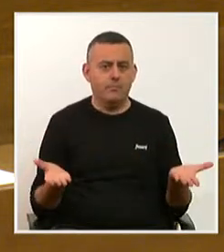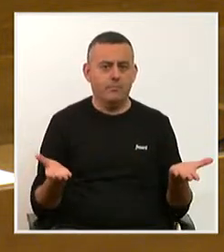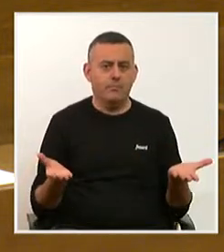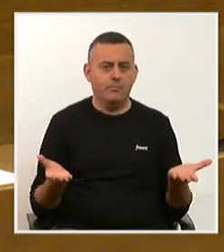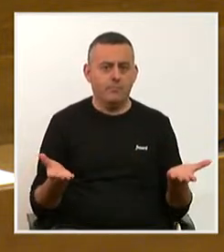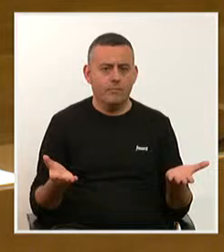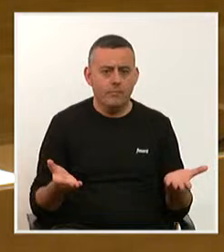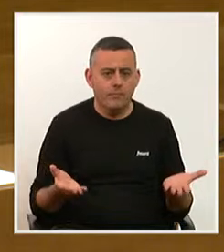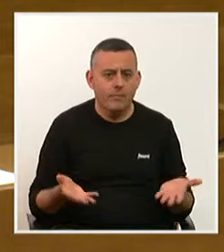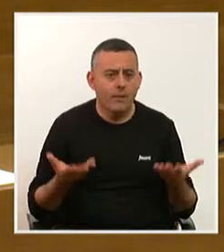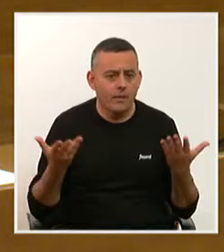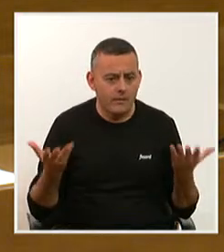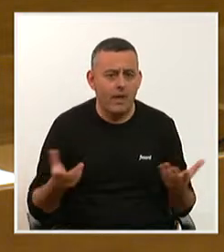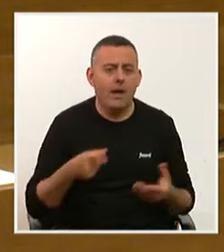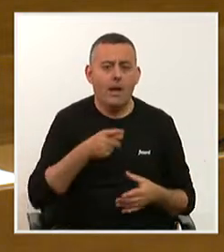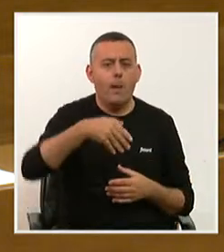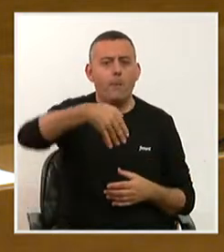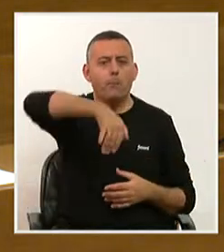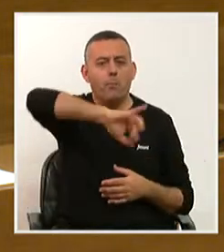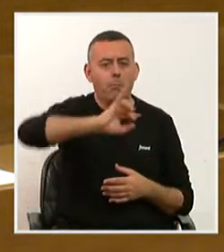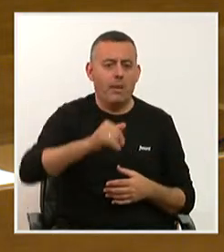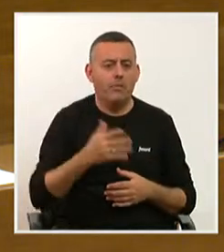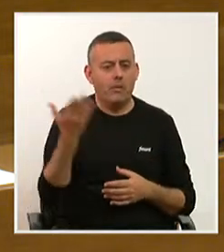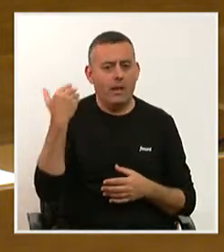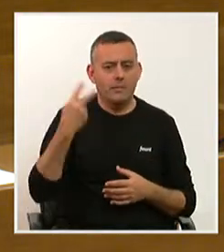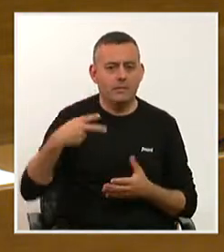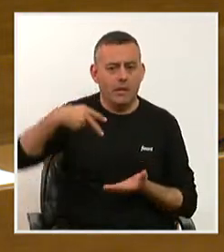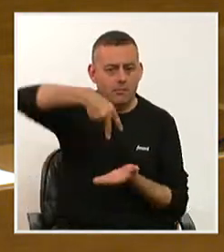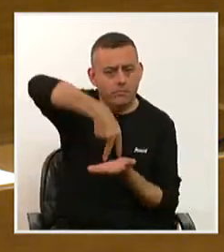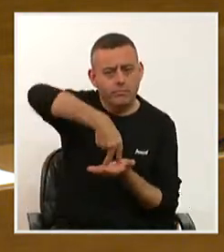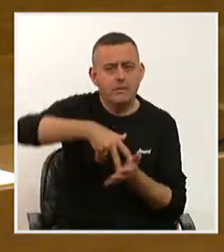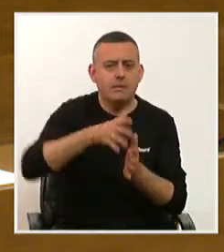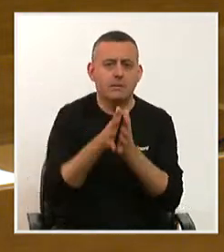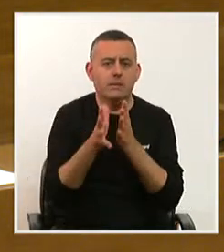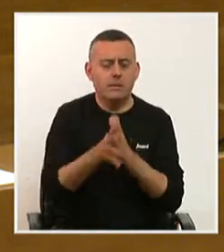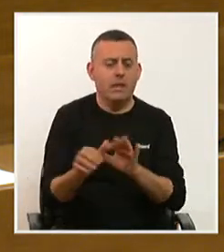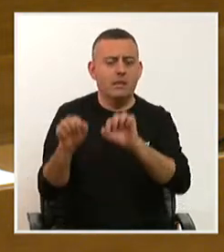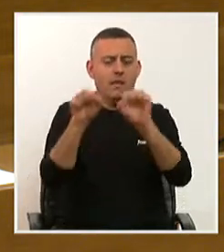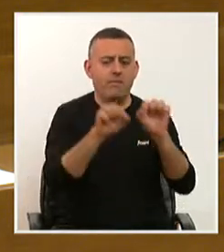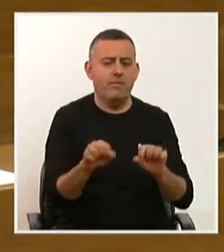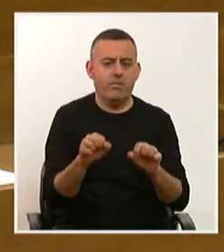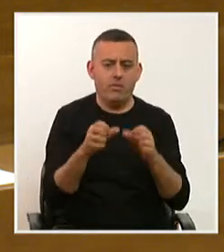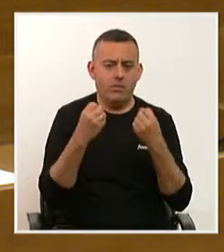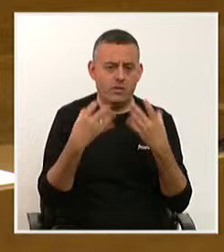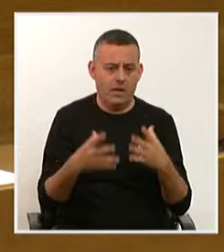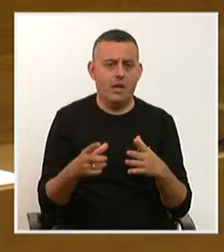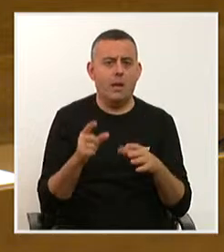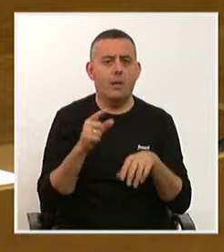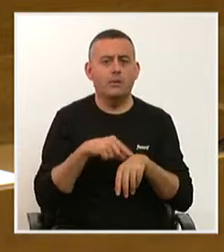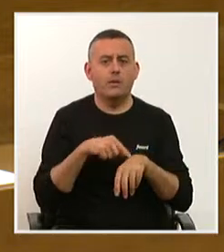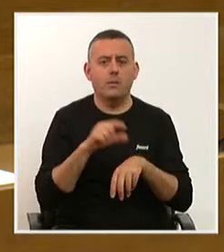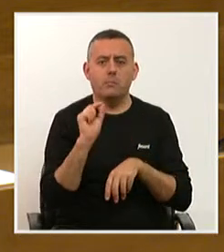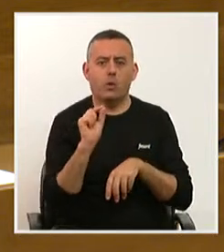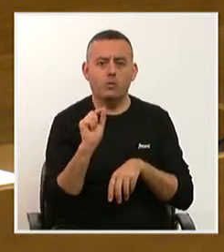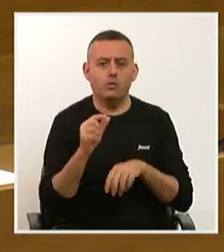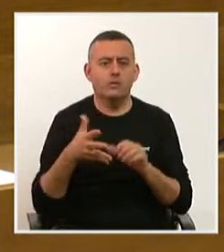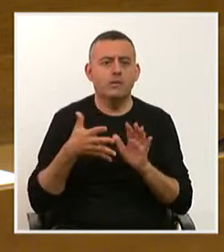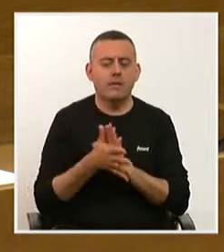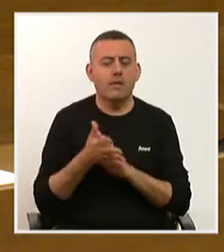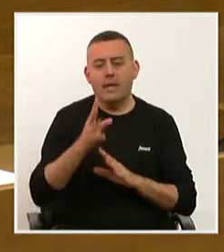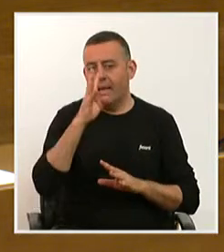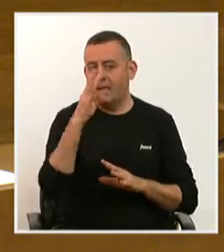se va explicar así en un minut que to la legatura la f en mesos con lo cual yo pens